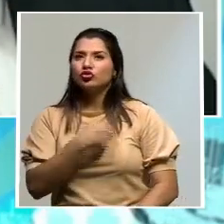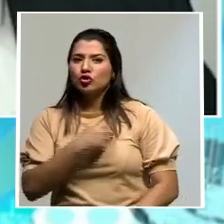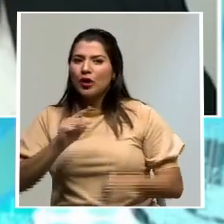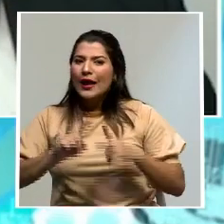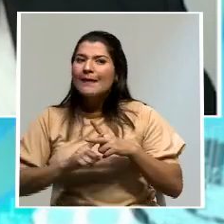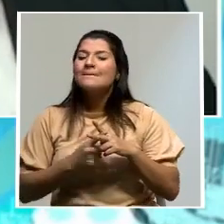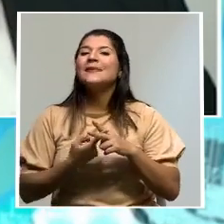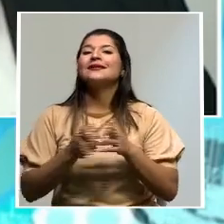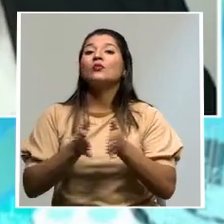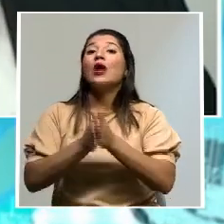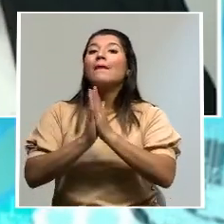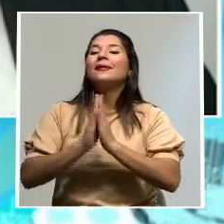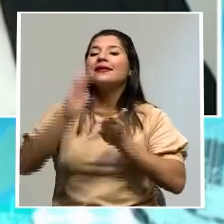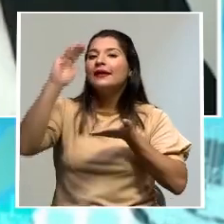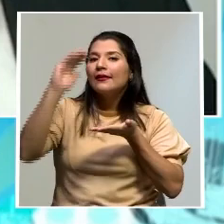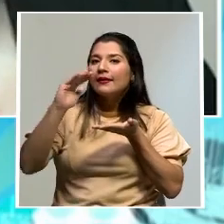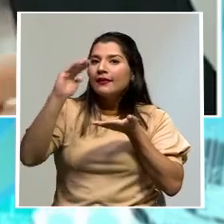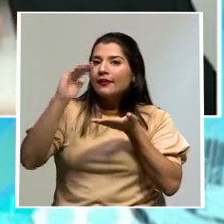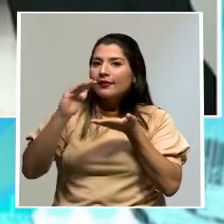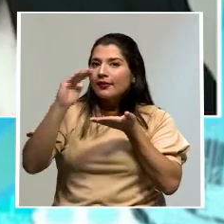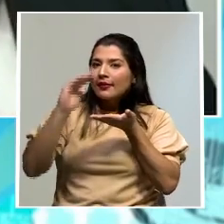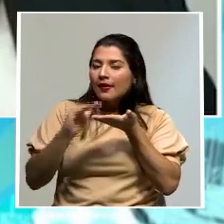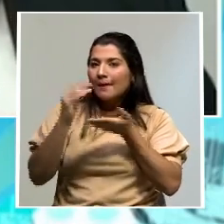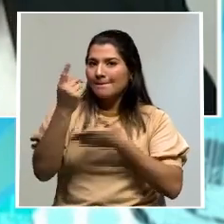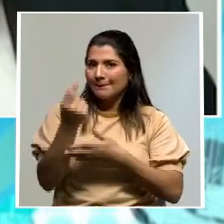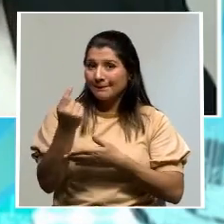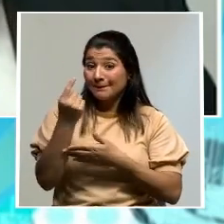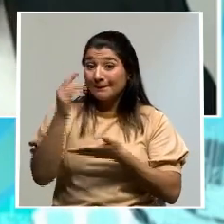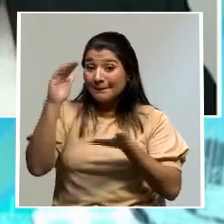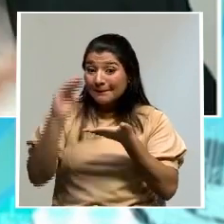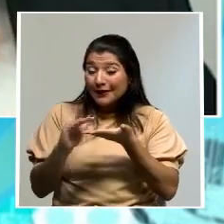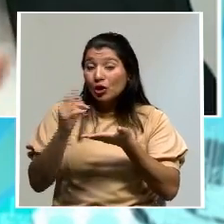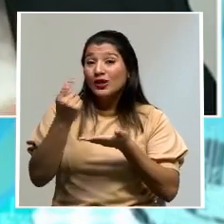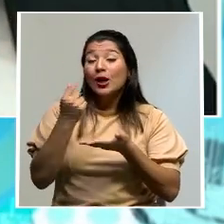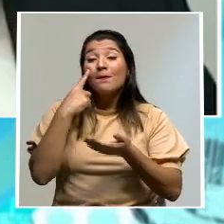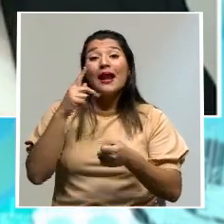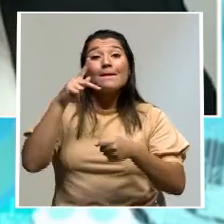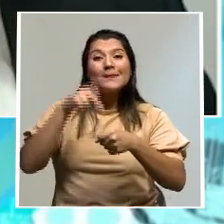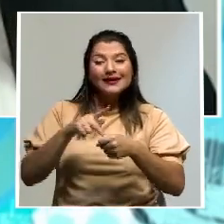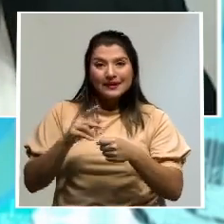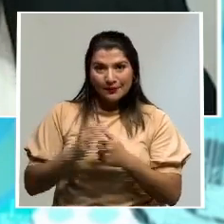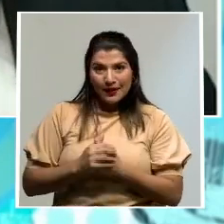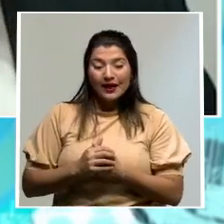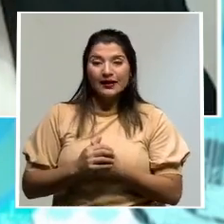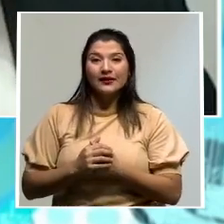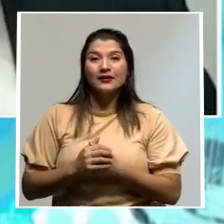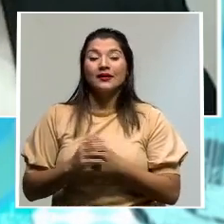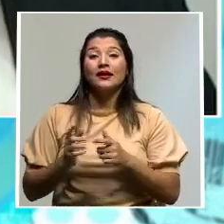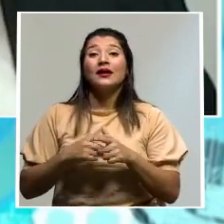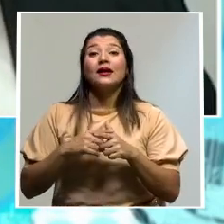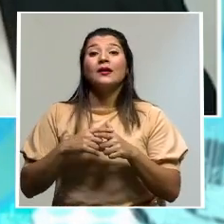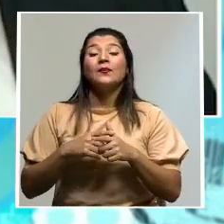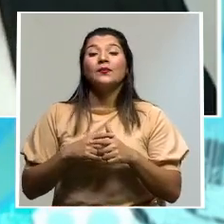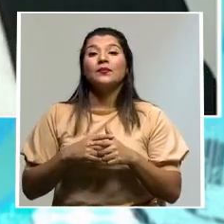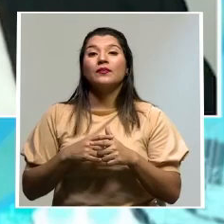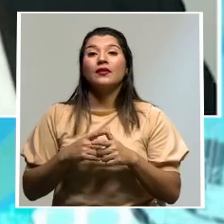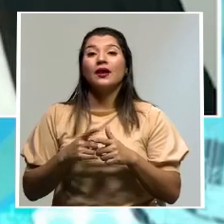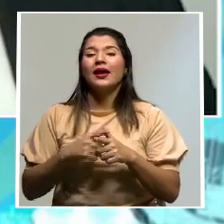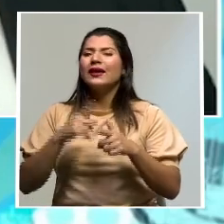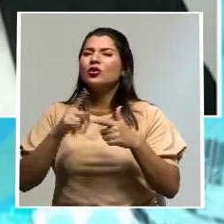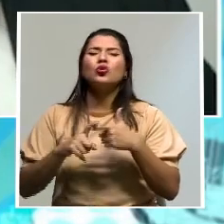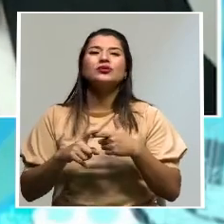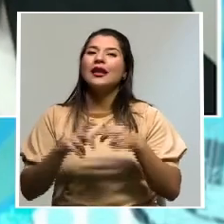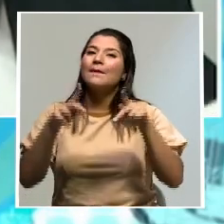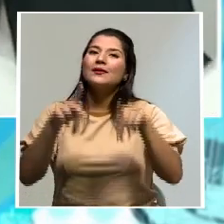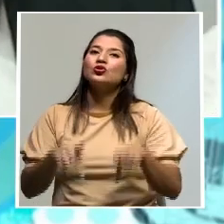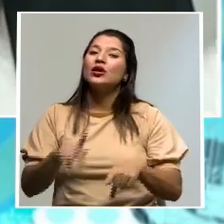muchos costarricenses lo hacen porque están rabiosos con la clase política, porque están rabiosos con los partidos políticos y quieren quitarle los recursos, no se dan